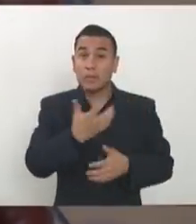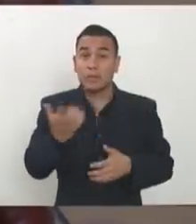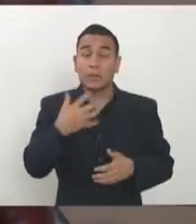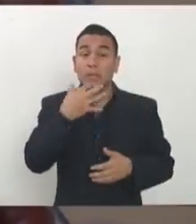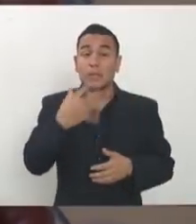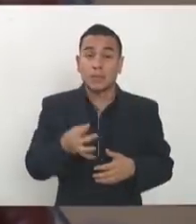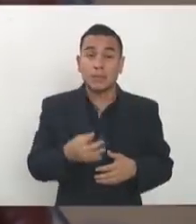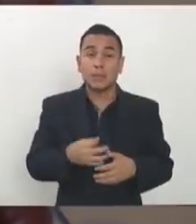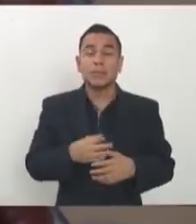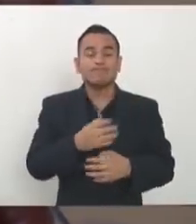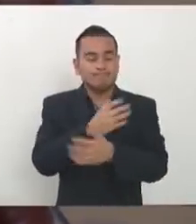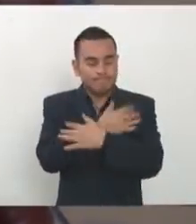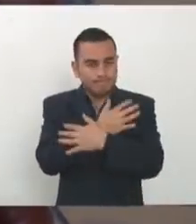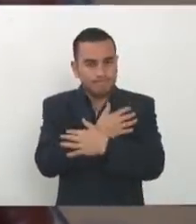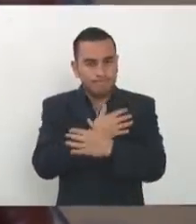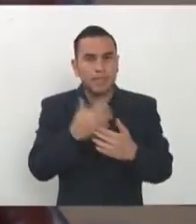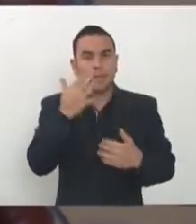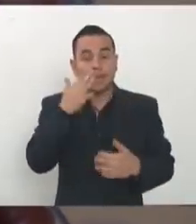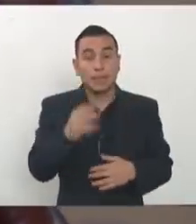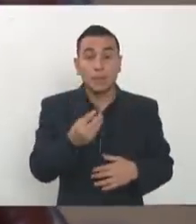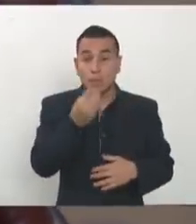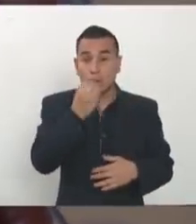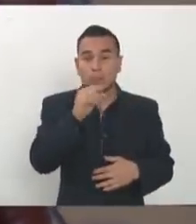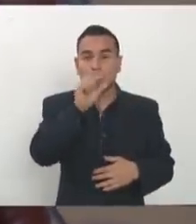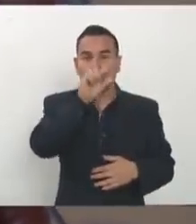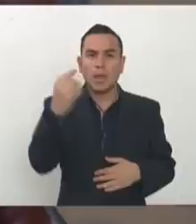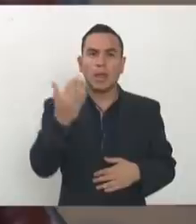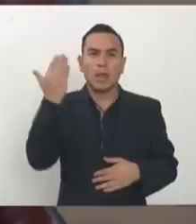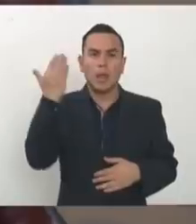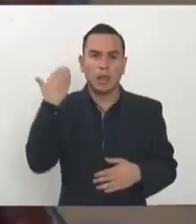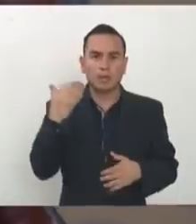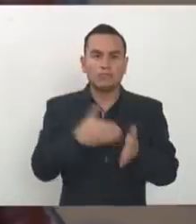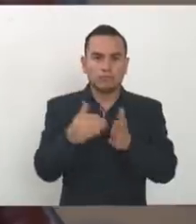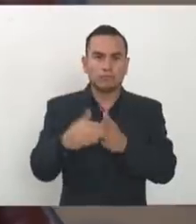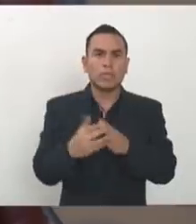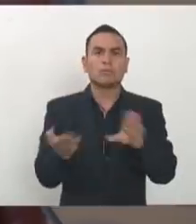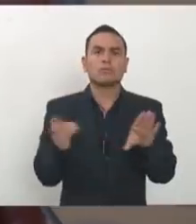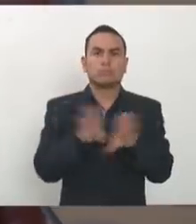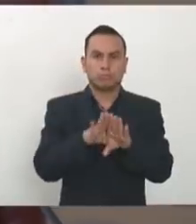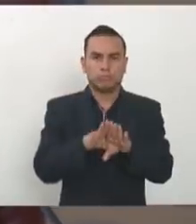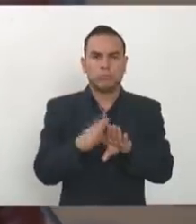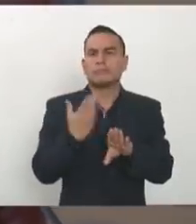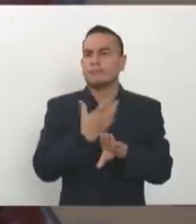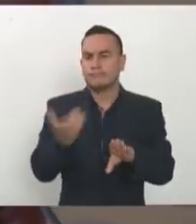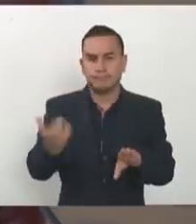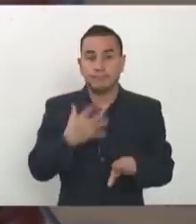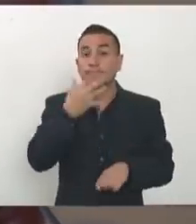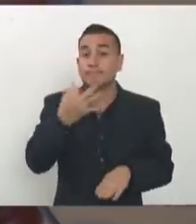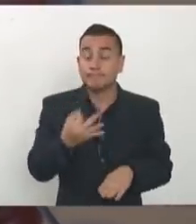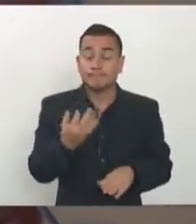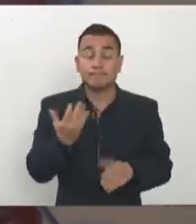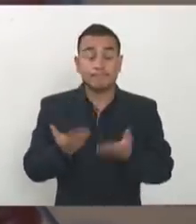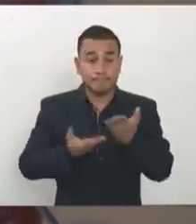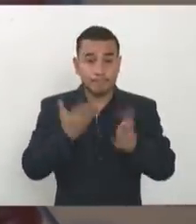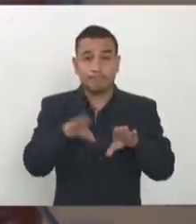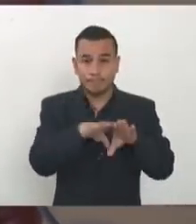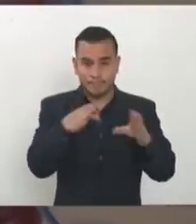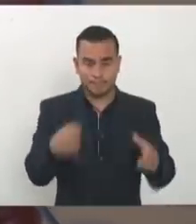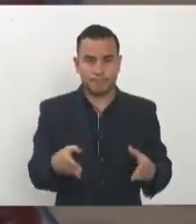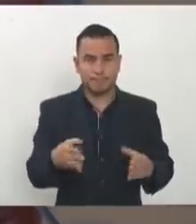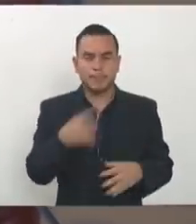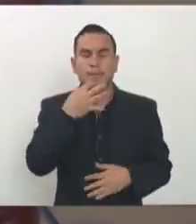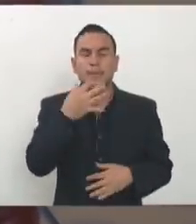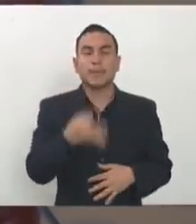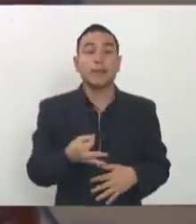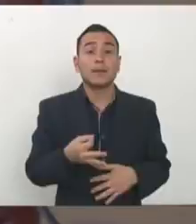secretara el gobierno como las de los restaurantes segundo restaurante cerraron sus servicios mesas horas antes de que nosotros ahora vamos a servicios mesas